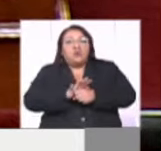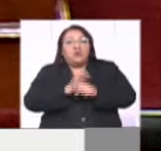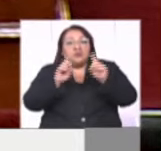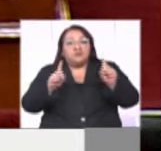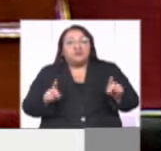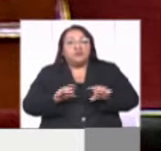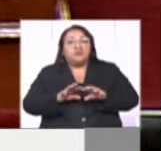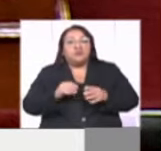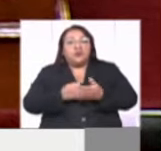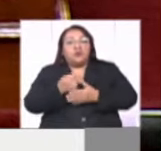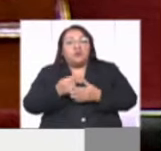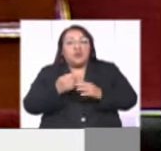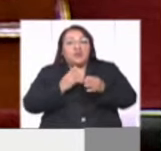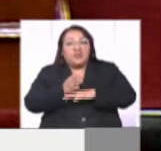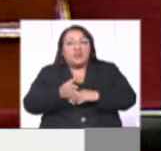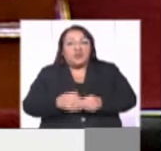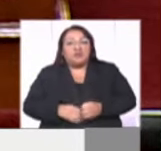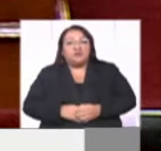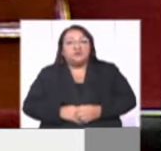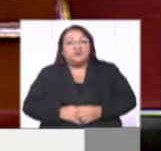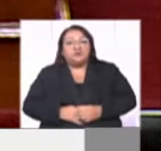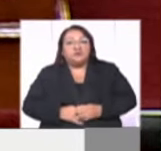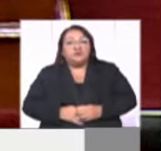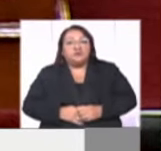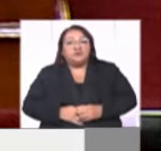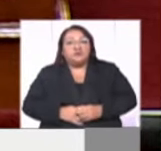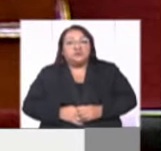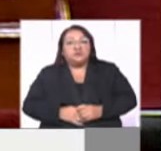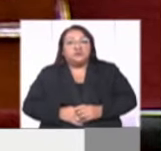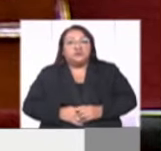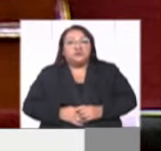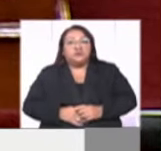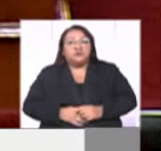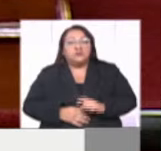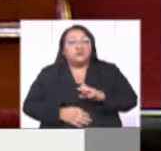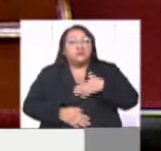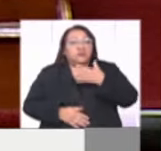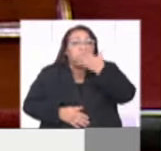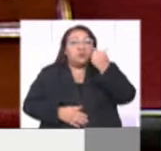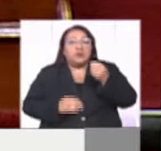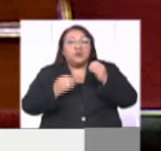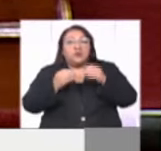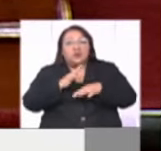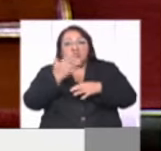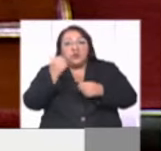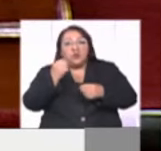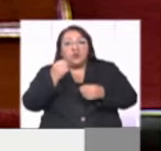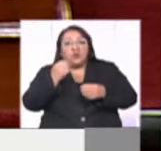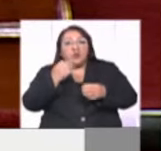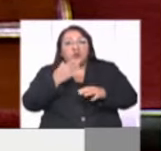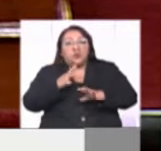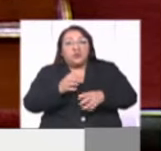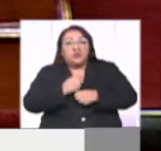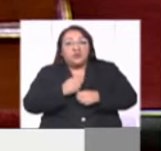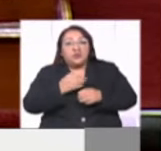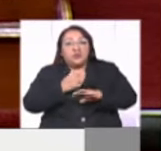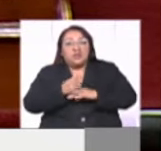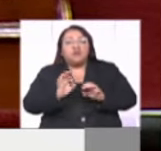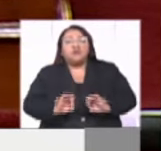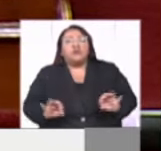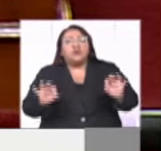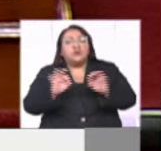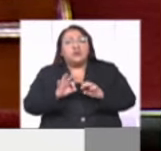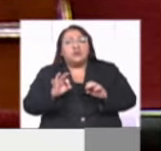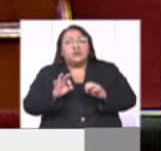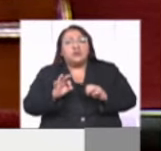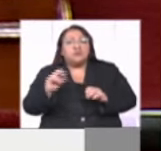digital para la compra de entradas. No podemos imaginarnos ir directamente al lugar y pretender conseguir una entrada de un destino tan importante y